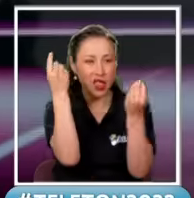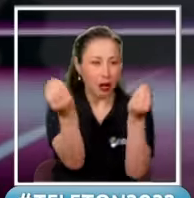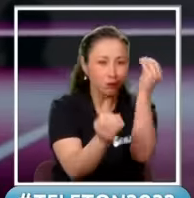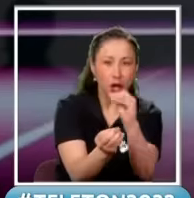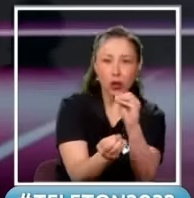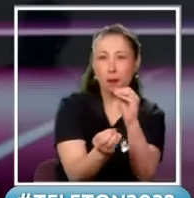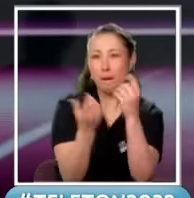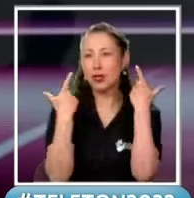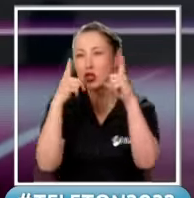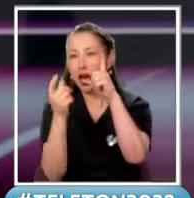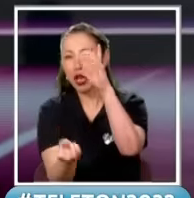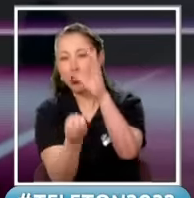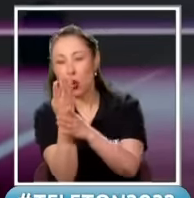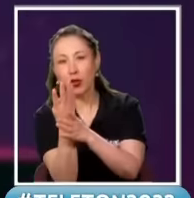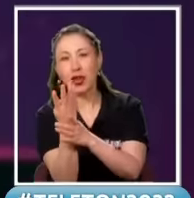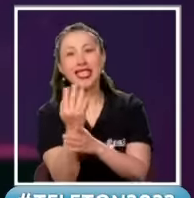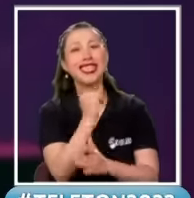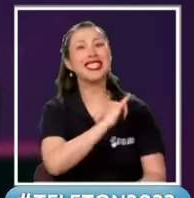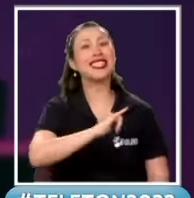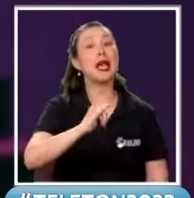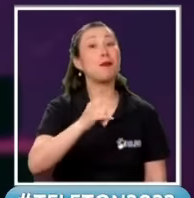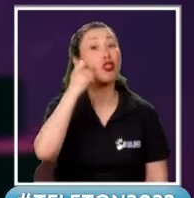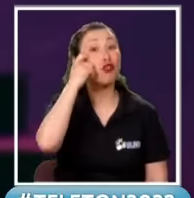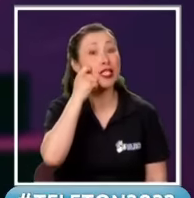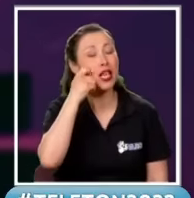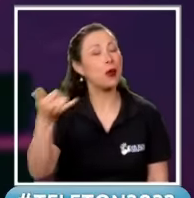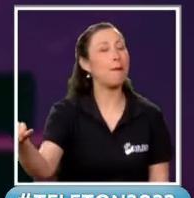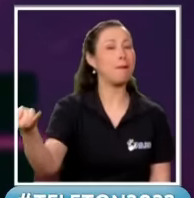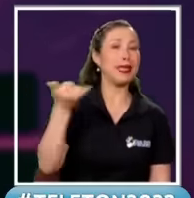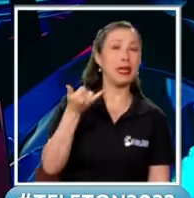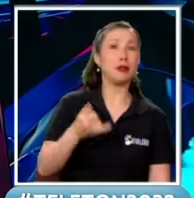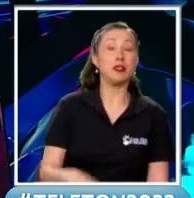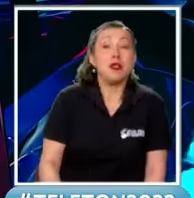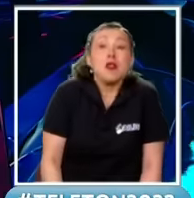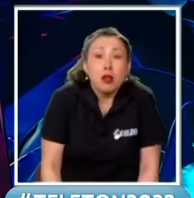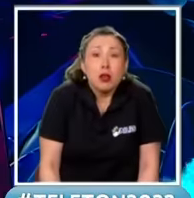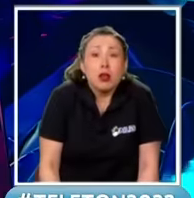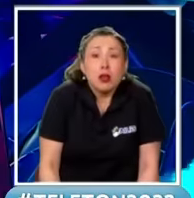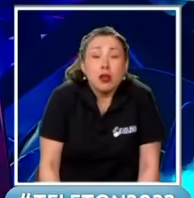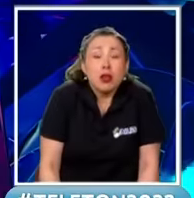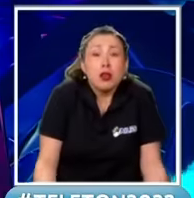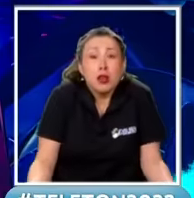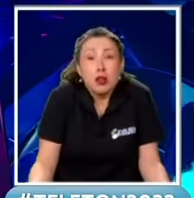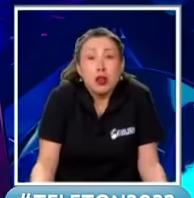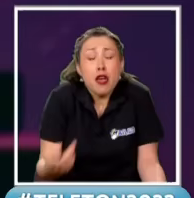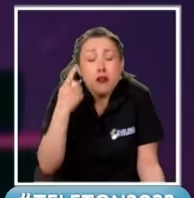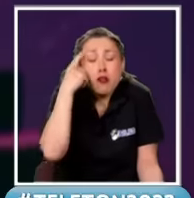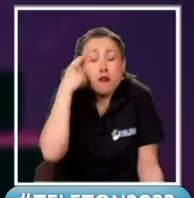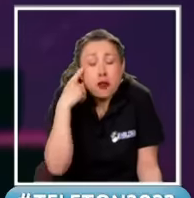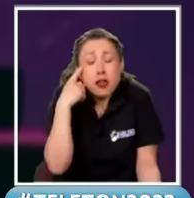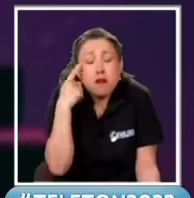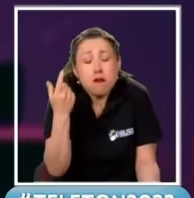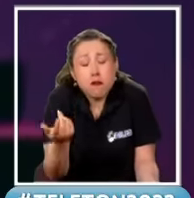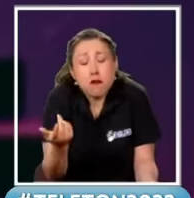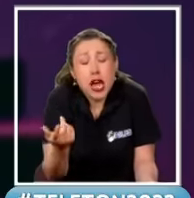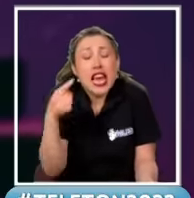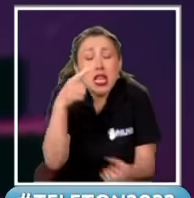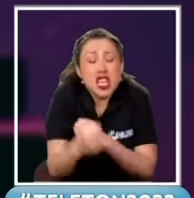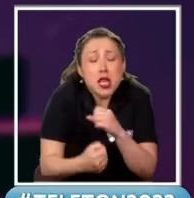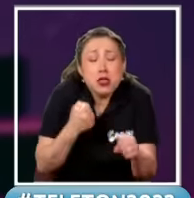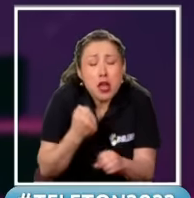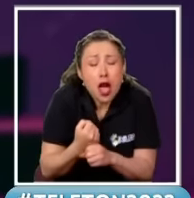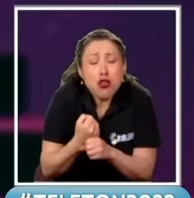personajes, y siempre me llama Don Francisco. Bueno, Estefan, yo creo que este año